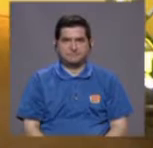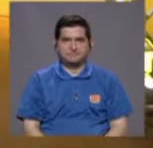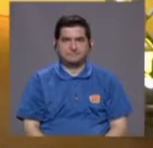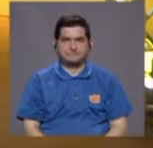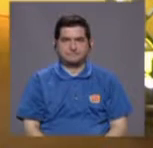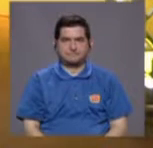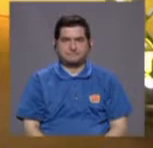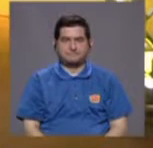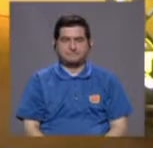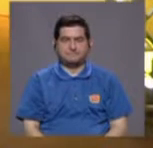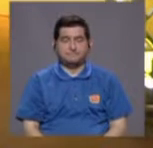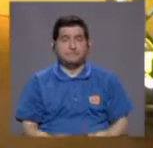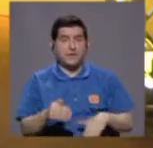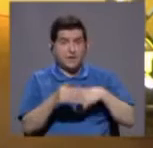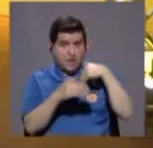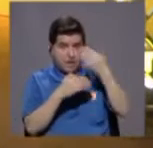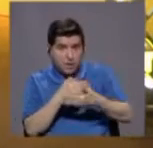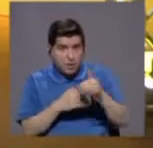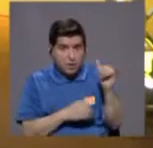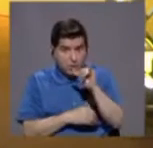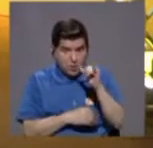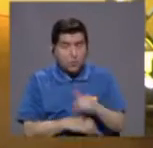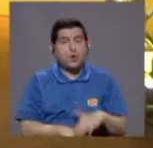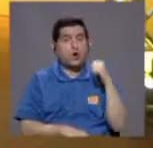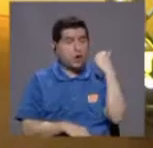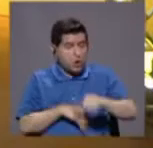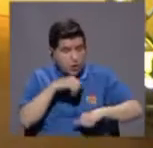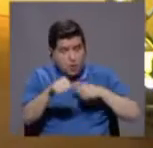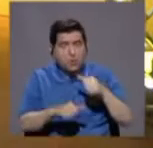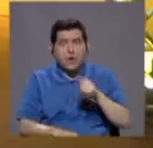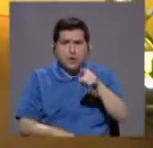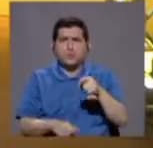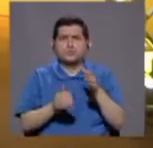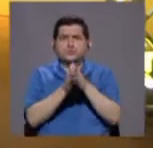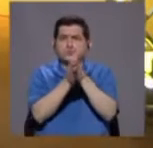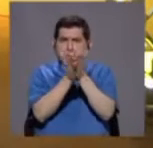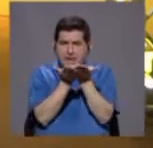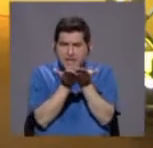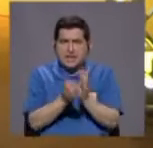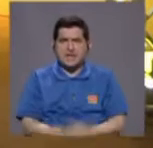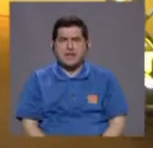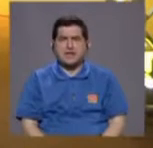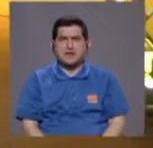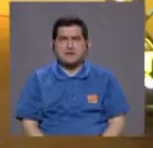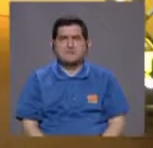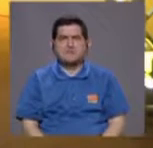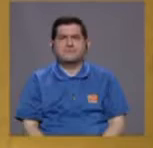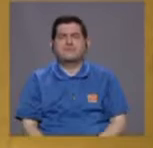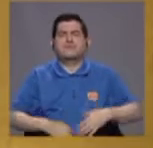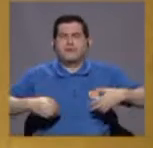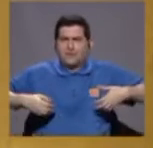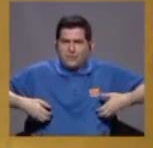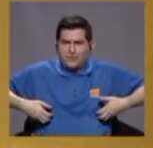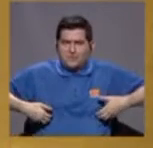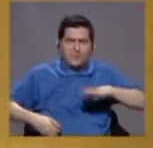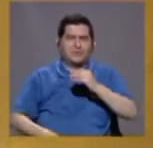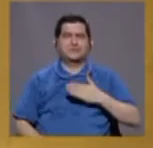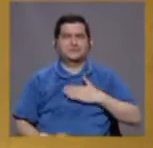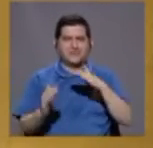Bueno, y más adelante en esa misma pugna hay un libro suyo sobre los monos y mi ciudad natal,